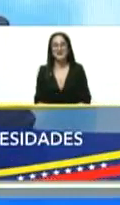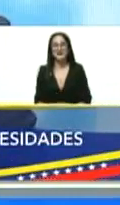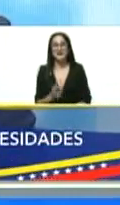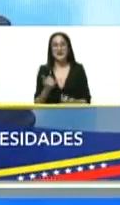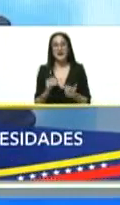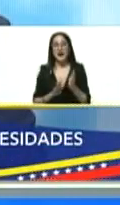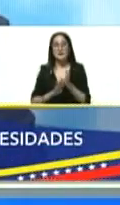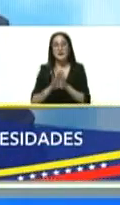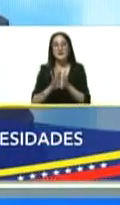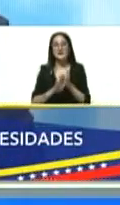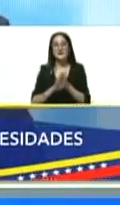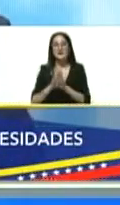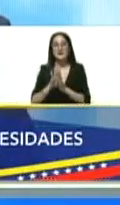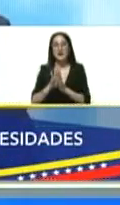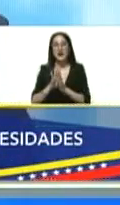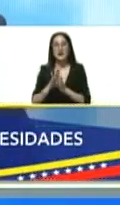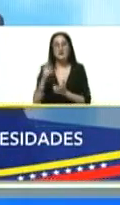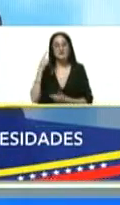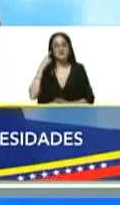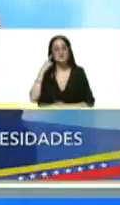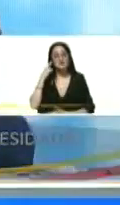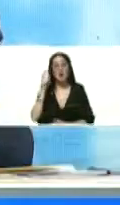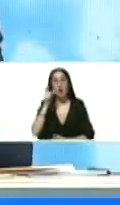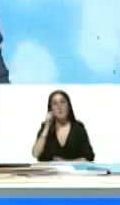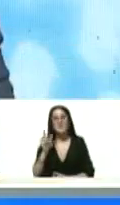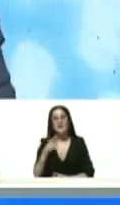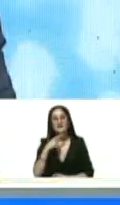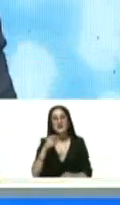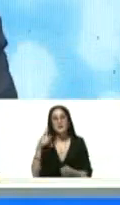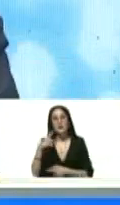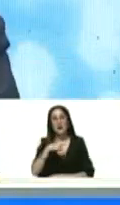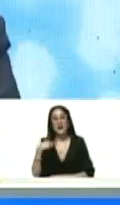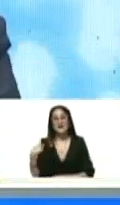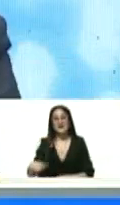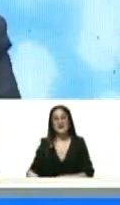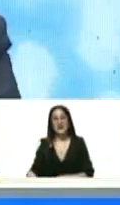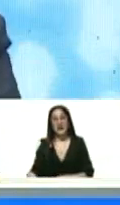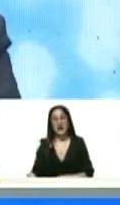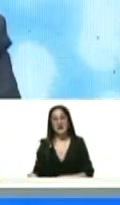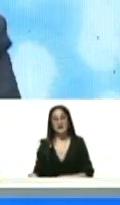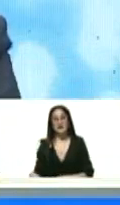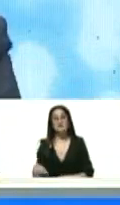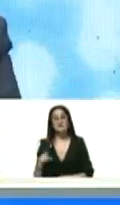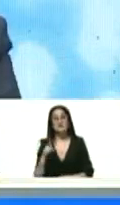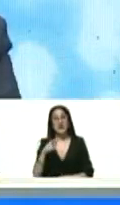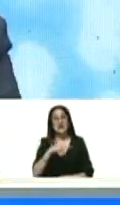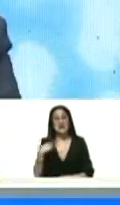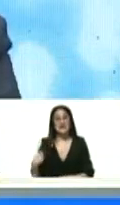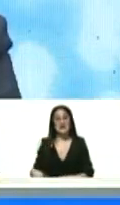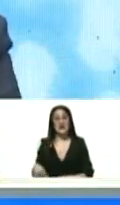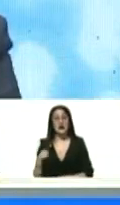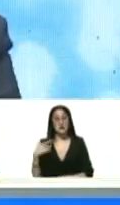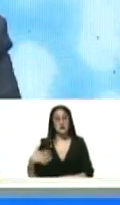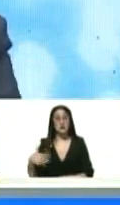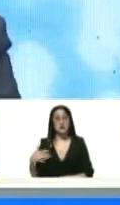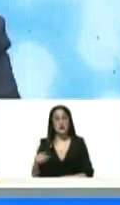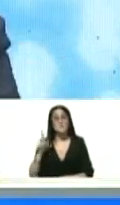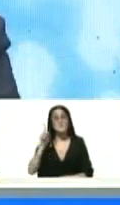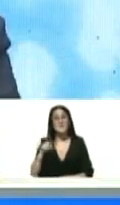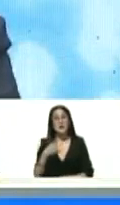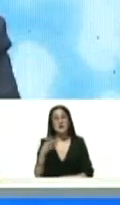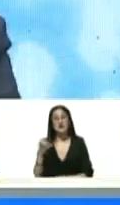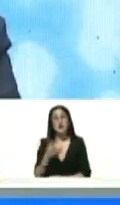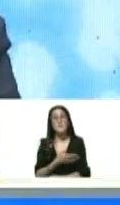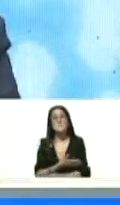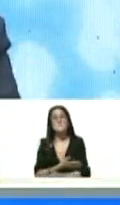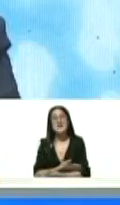avanzar y esa mentalidad de Bracho de exportar a China. China es un mercado de 1.400 millones